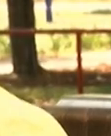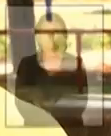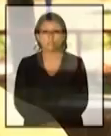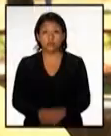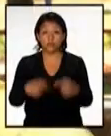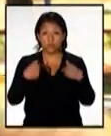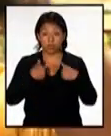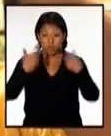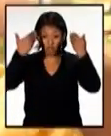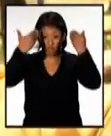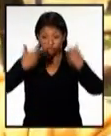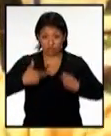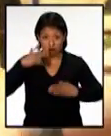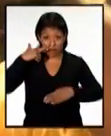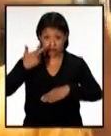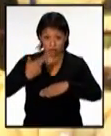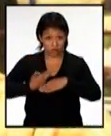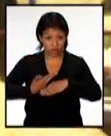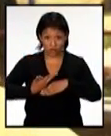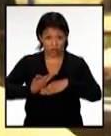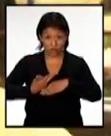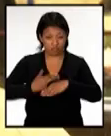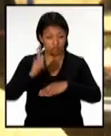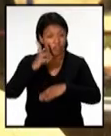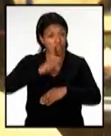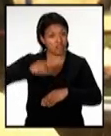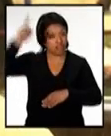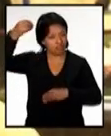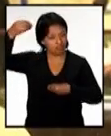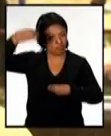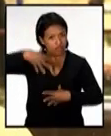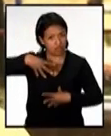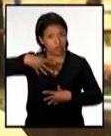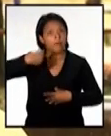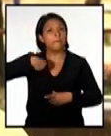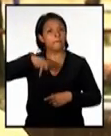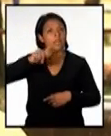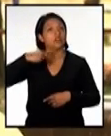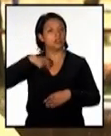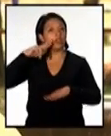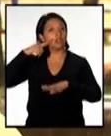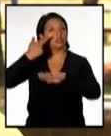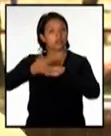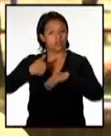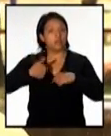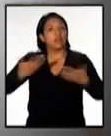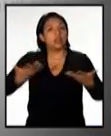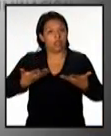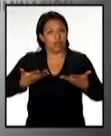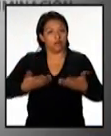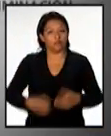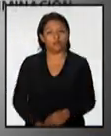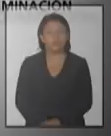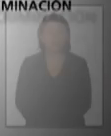No soy el responsable de mi equipo. Así me hizo Dios, pero sí soy responsable de lo que haga con él.